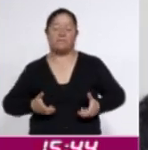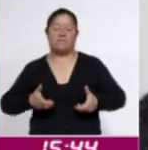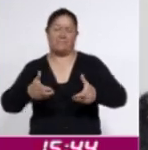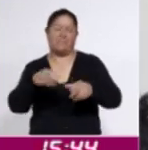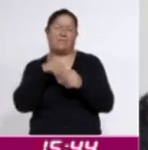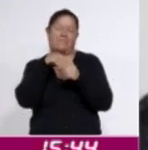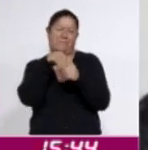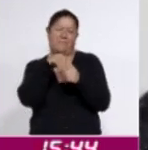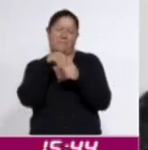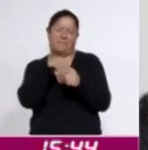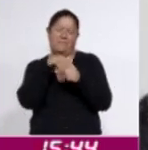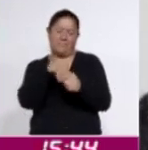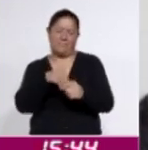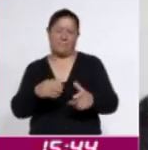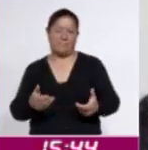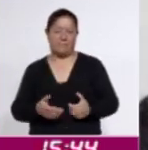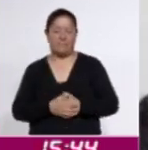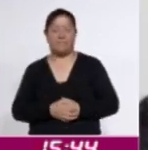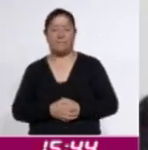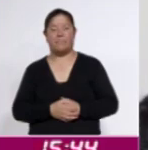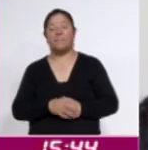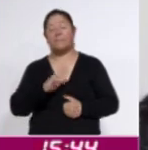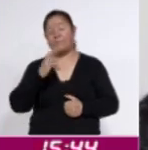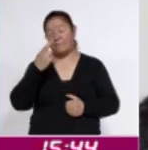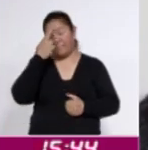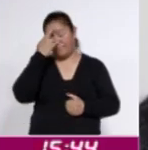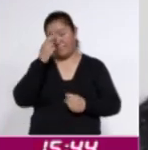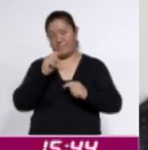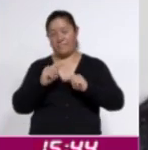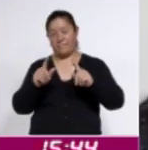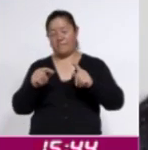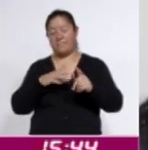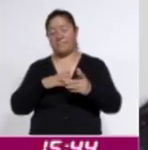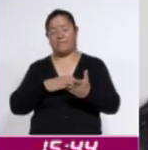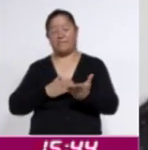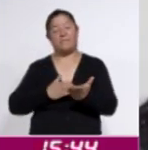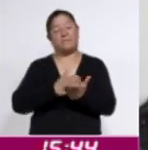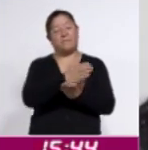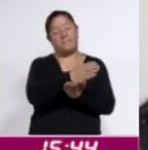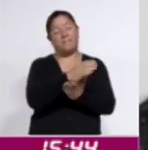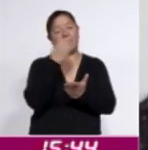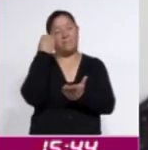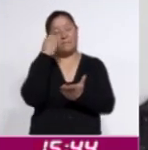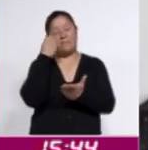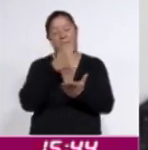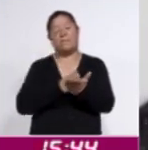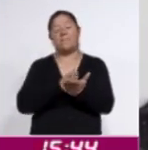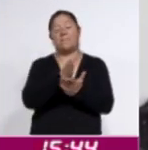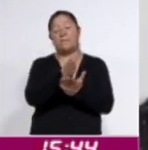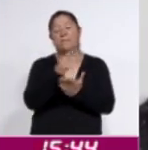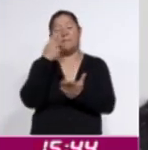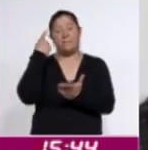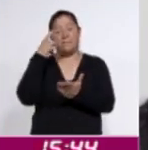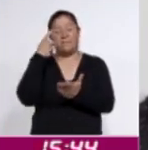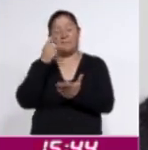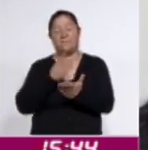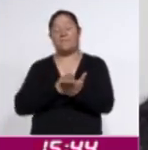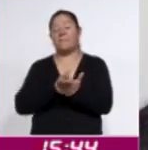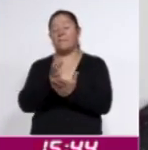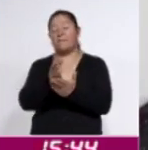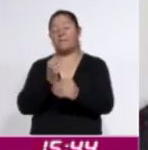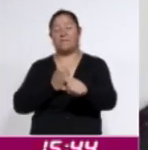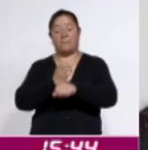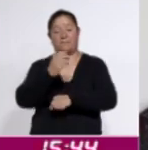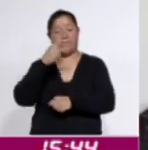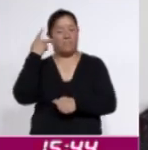de peregrinos, porque no olvidemos que Tlaxcala es paso hacia Oaxaca, hacia Puebla, el estado de Puebla, la